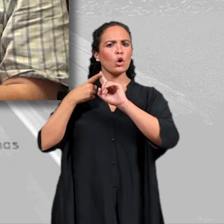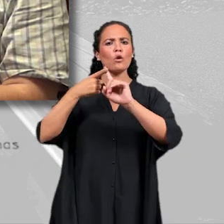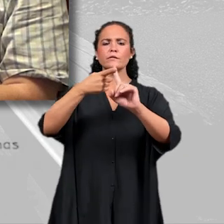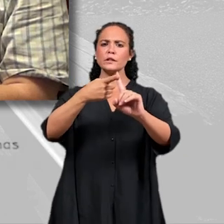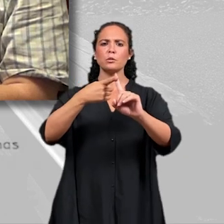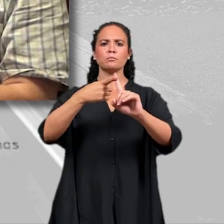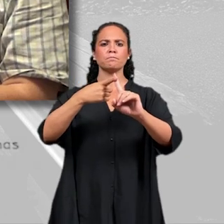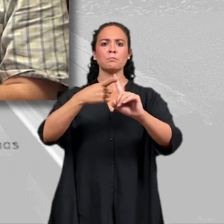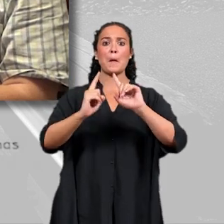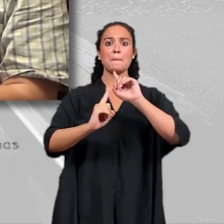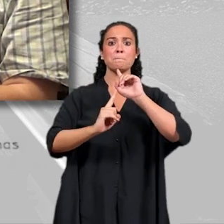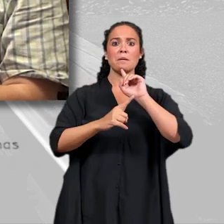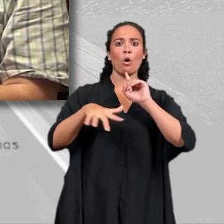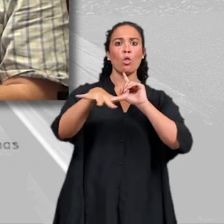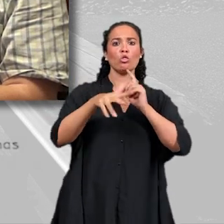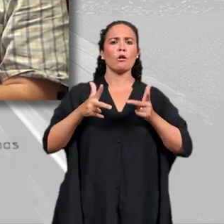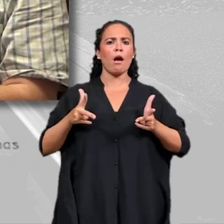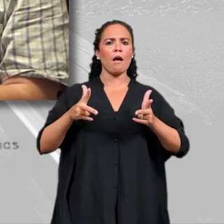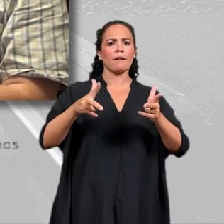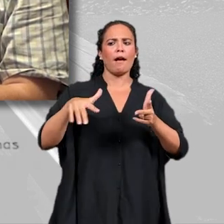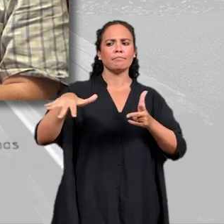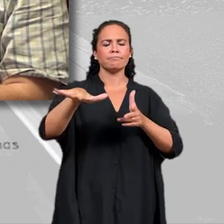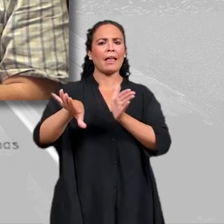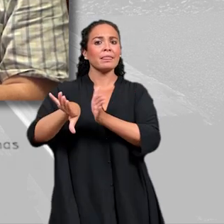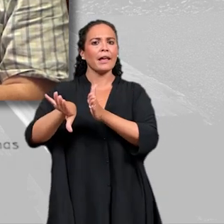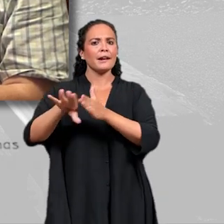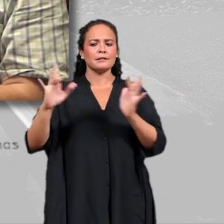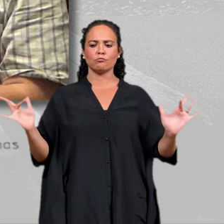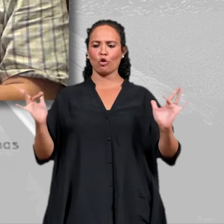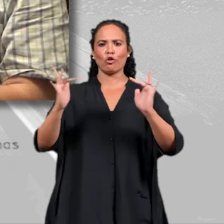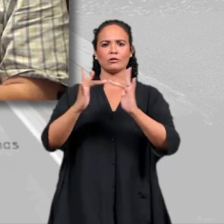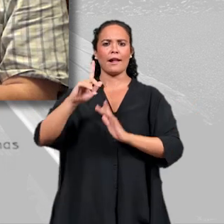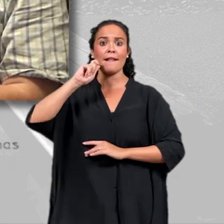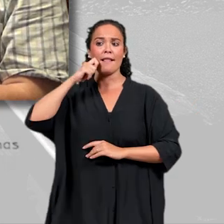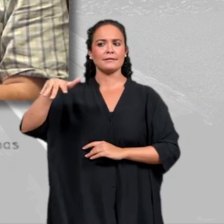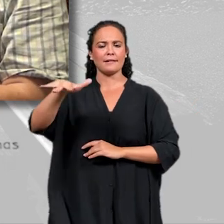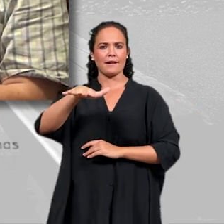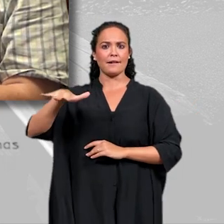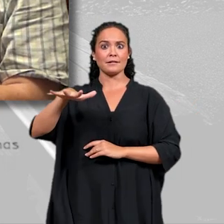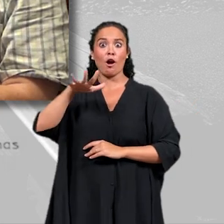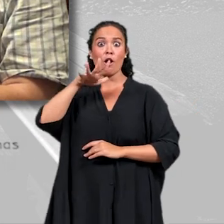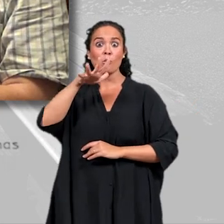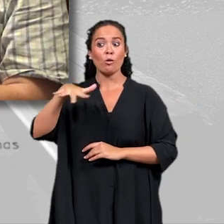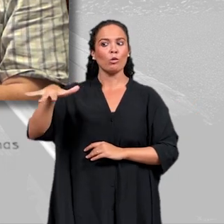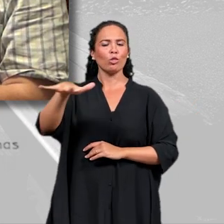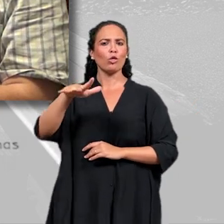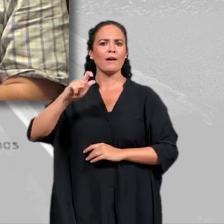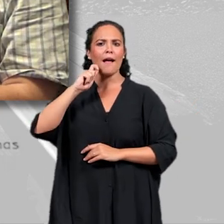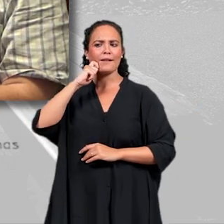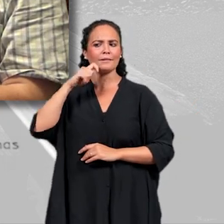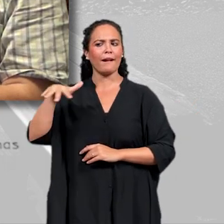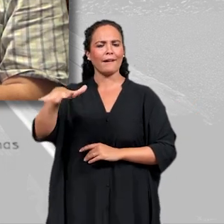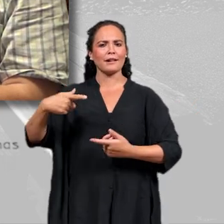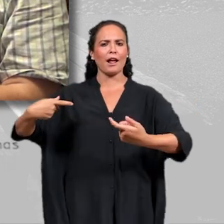comunicación lo que es Bilbao con la margen derecha de la ría de Bilbao, las Arenas, que es donde